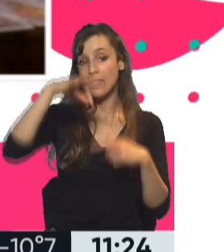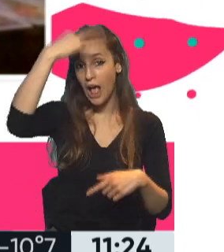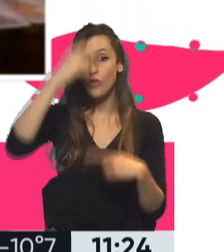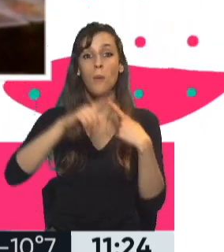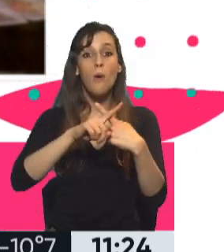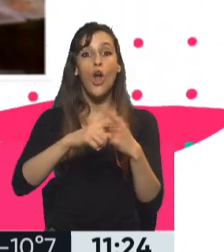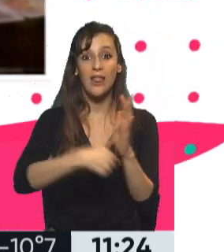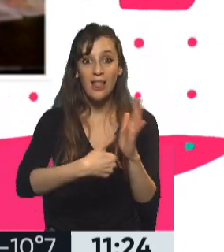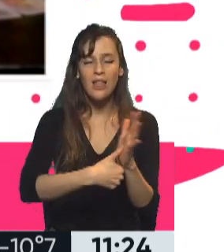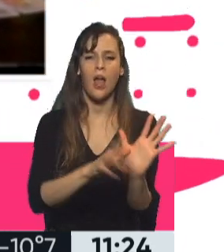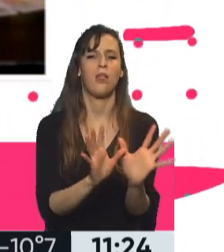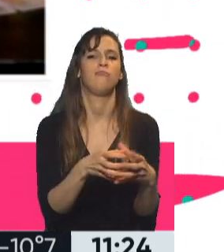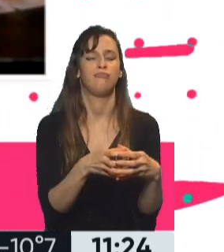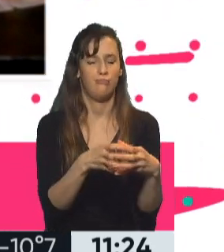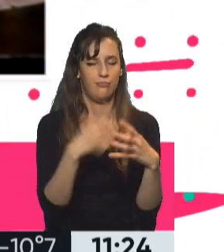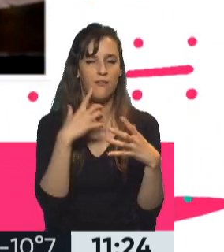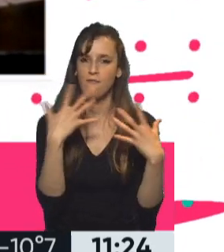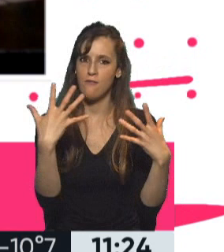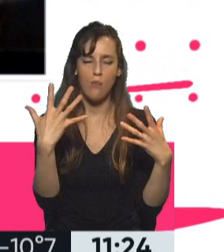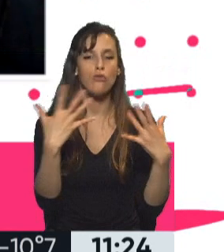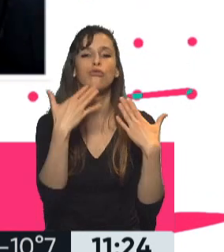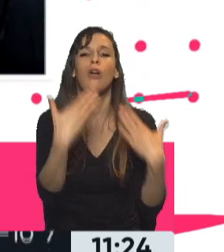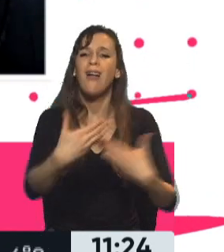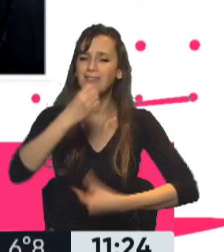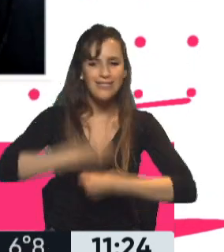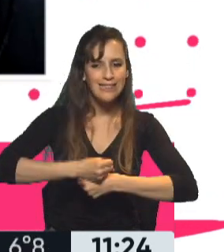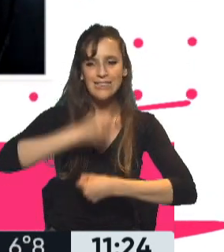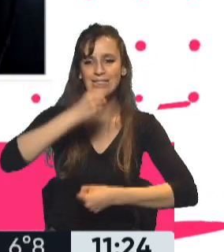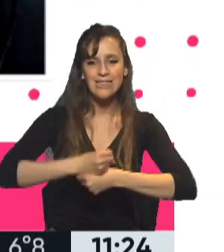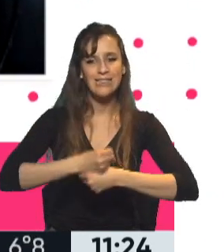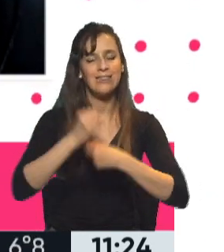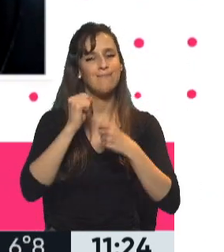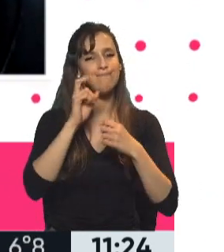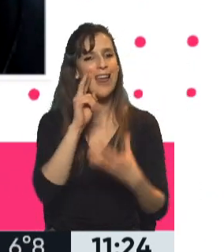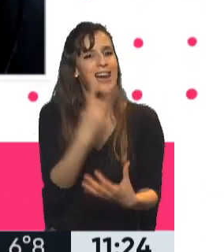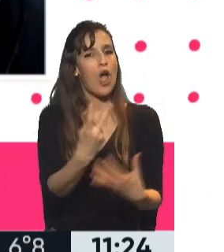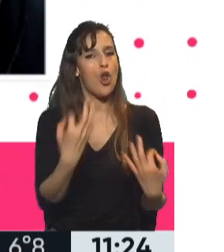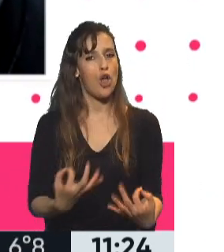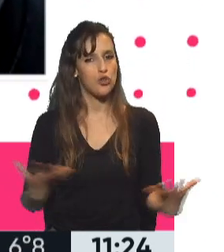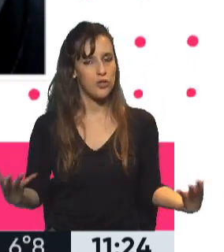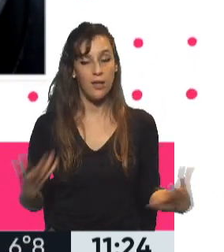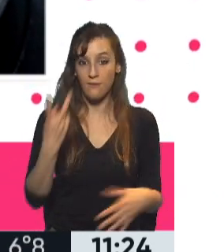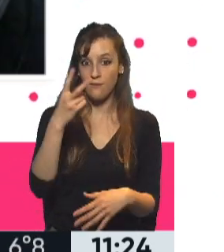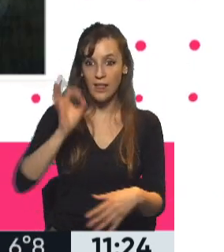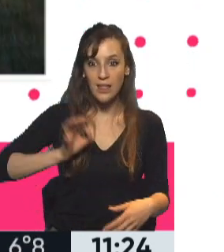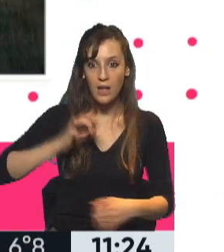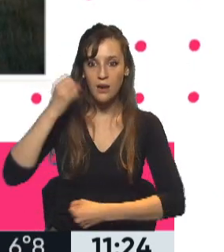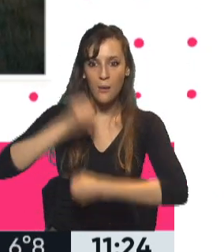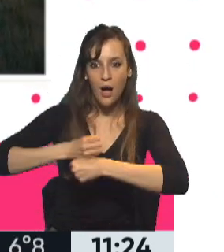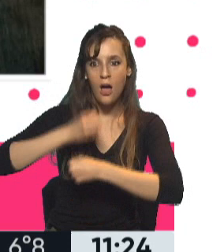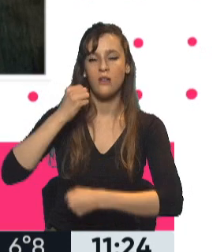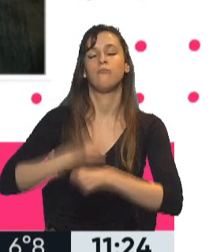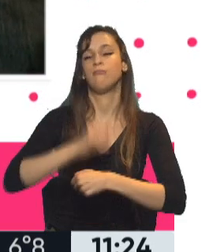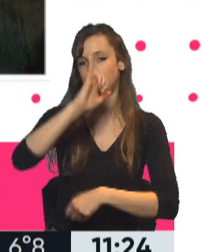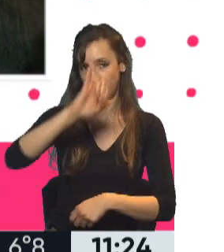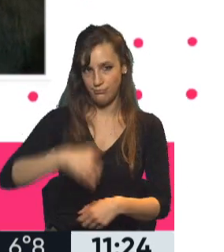Exacto. Y el prestigio está ganado a través del laburo, ¿eh? No, ni de ninguna otra cosa. 20 años además, Susana. ¡Qué bárbaro! 20 años, este año